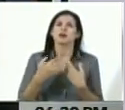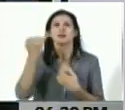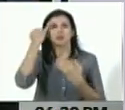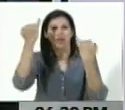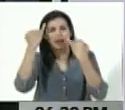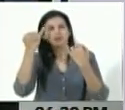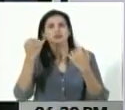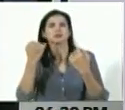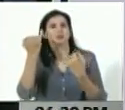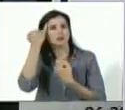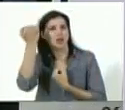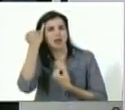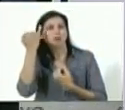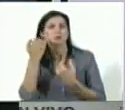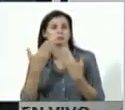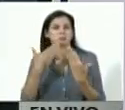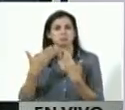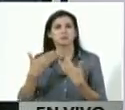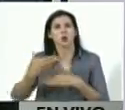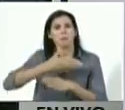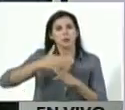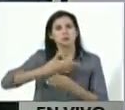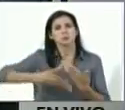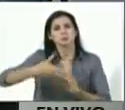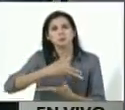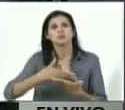para llevar adelante todo este acuerdo.